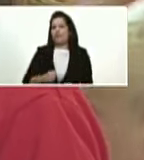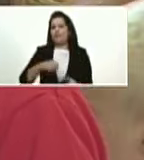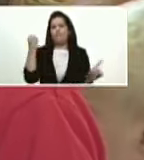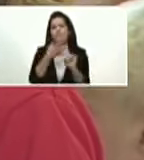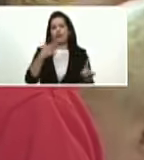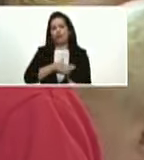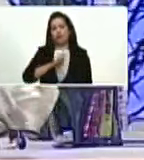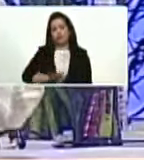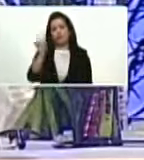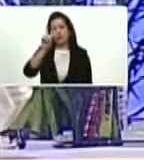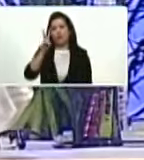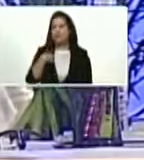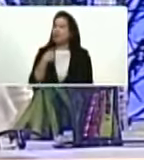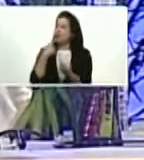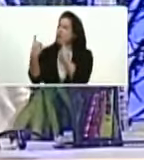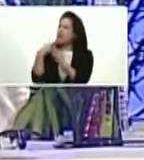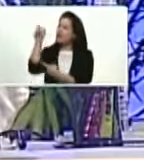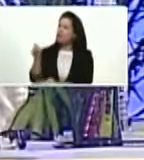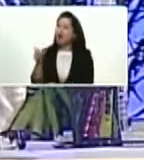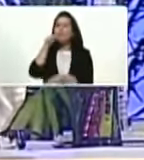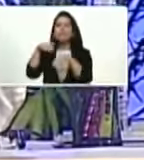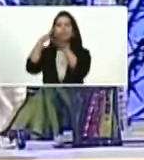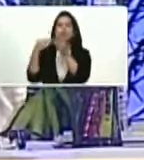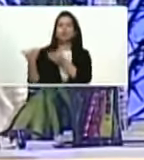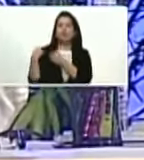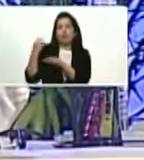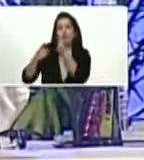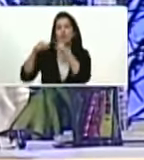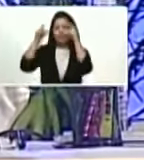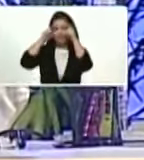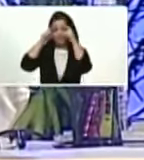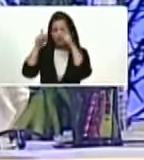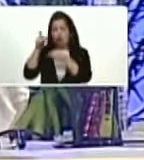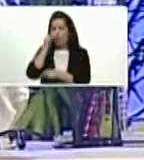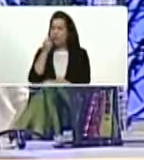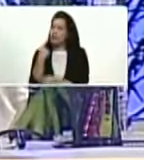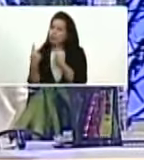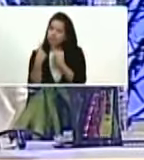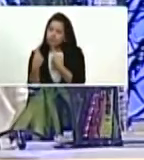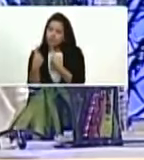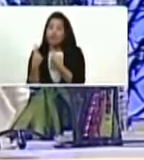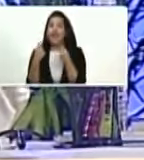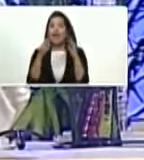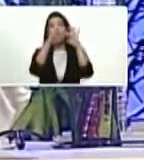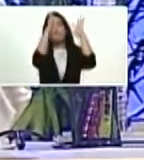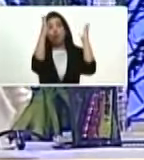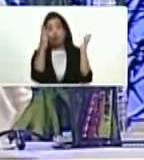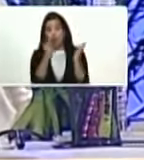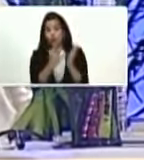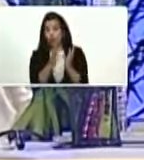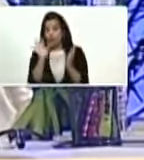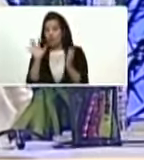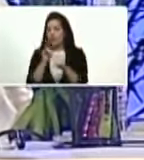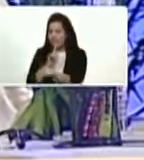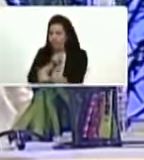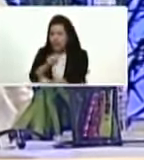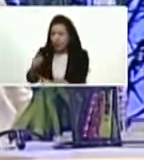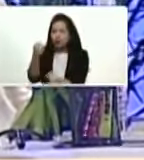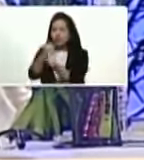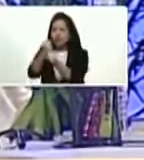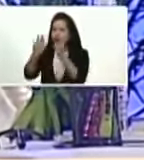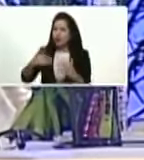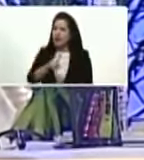el ministro Eulogio del Pino, y a nivel del mundo, levanten la mano los trabajadores de la